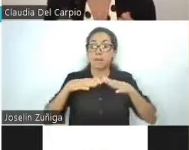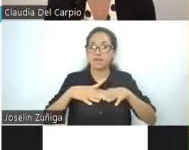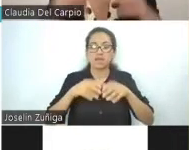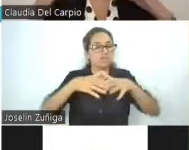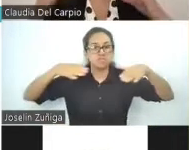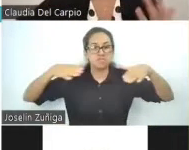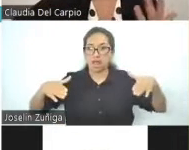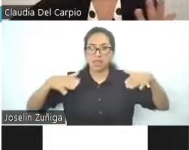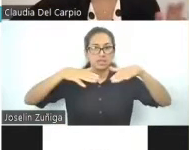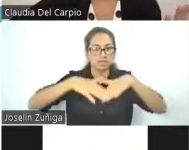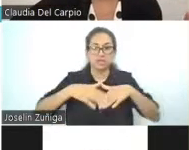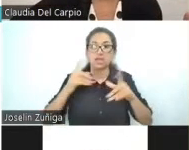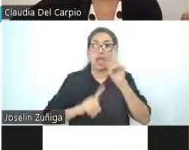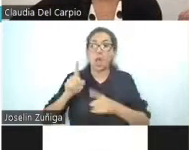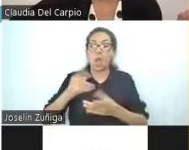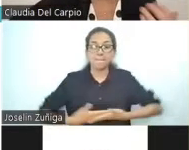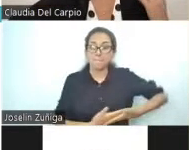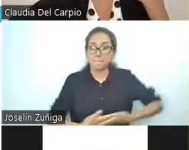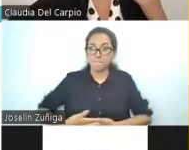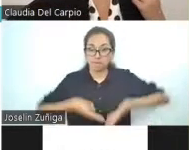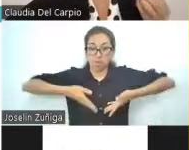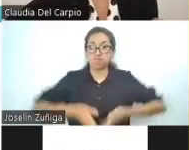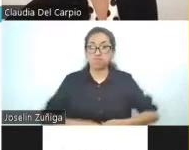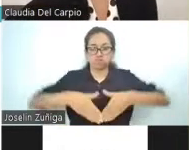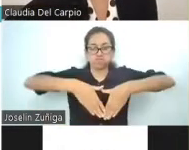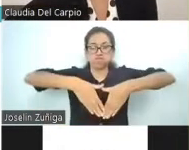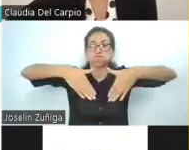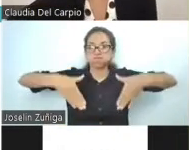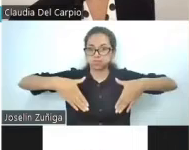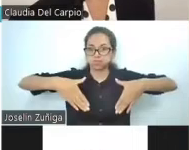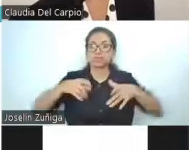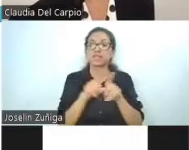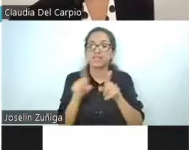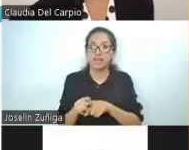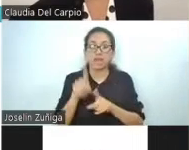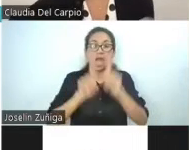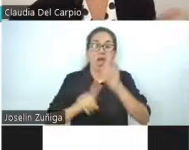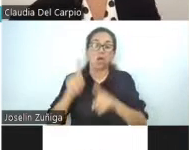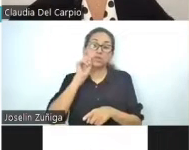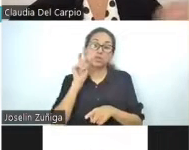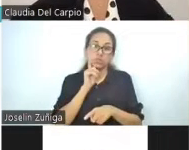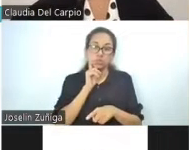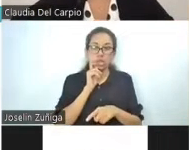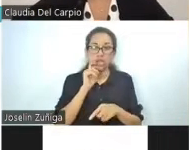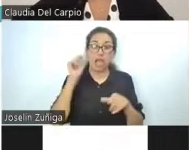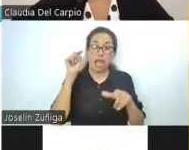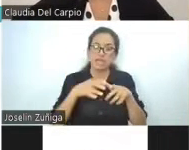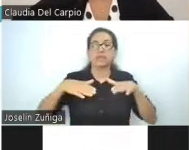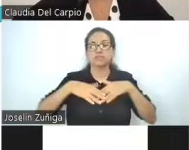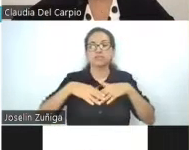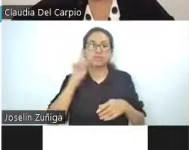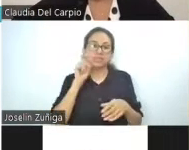por ahí salen los bebés durante el parto, y por ahí es que tenemos relaciones sexuales, por ahí es que sale